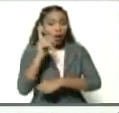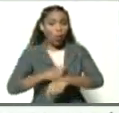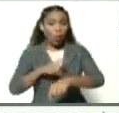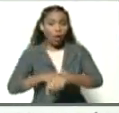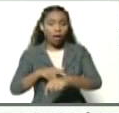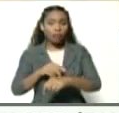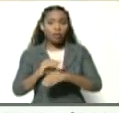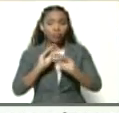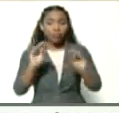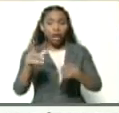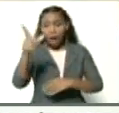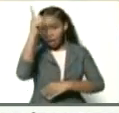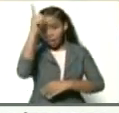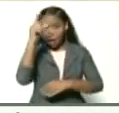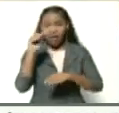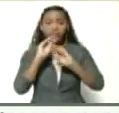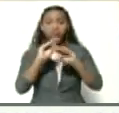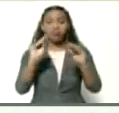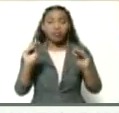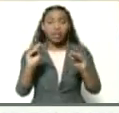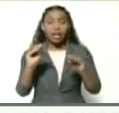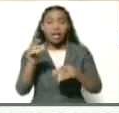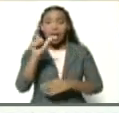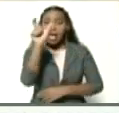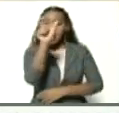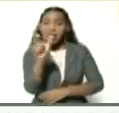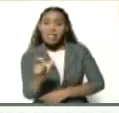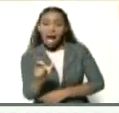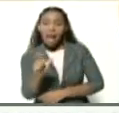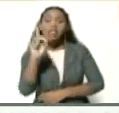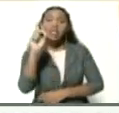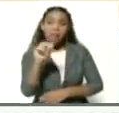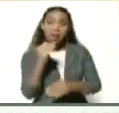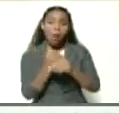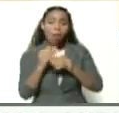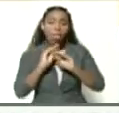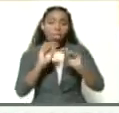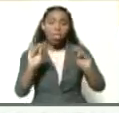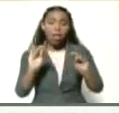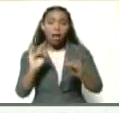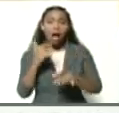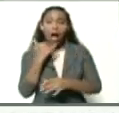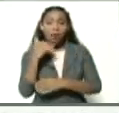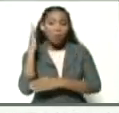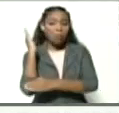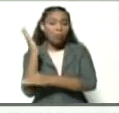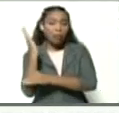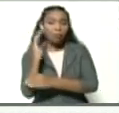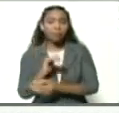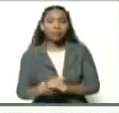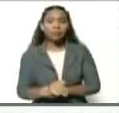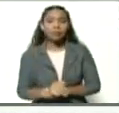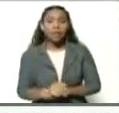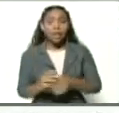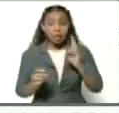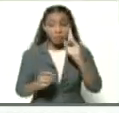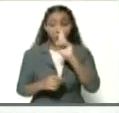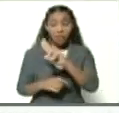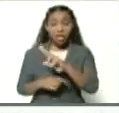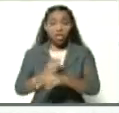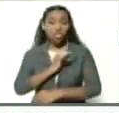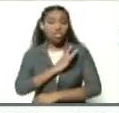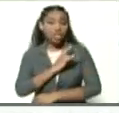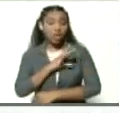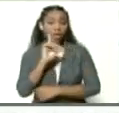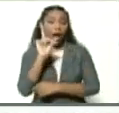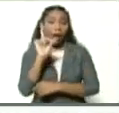Alemania, toque de queda, Italia, toque de queda, así por el estilo. Y ya hemos visto, pues, en Chile,